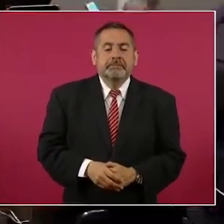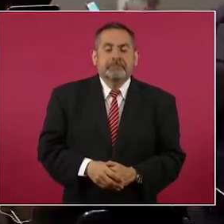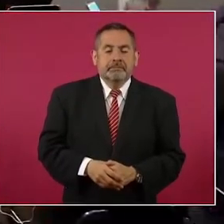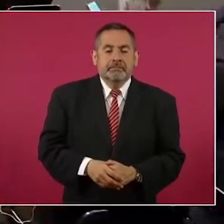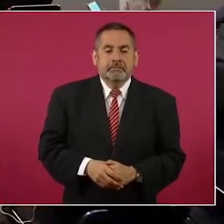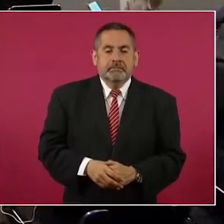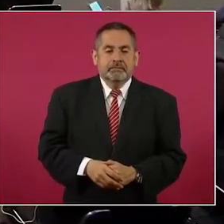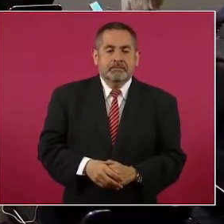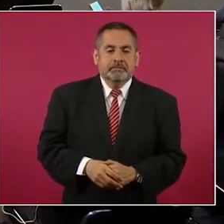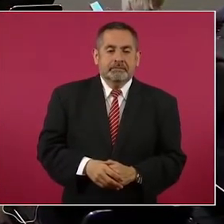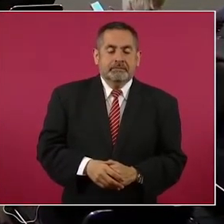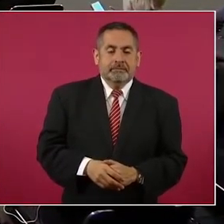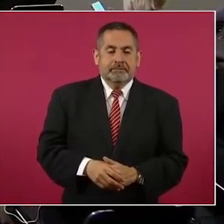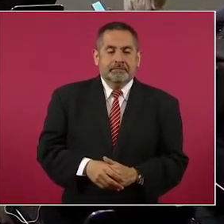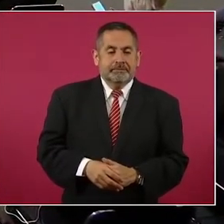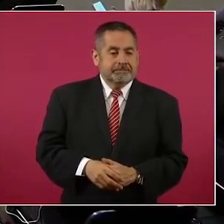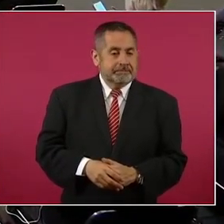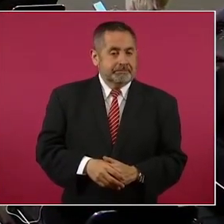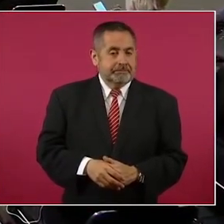Y